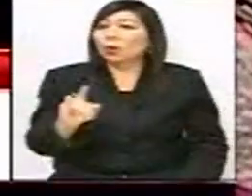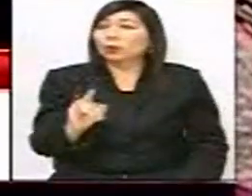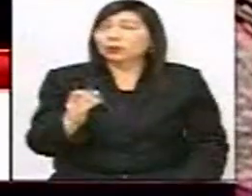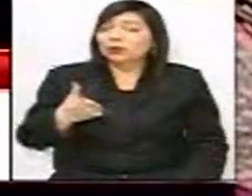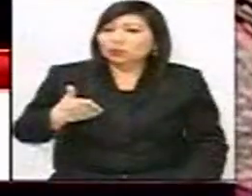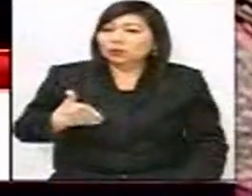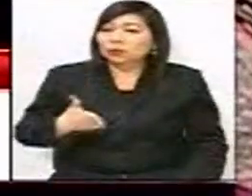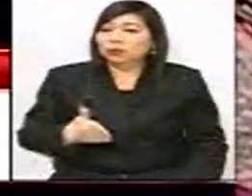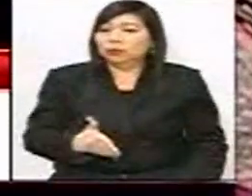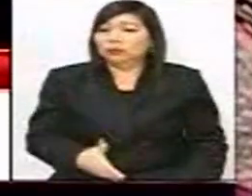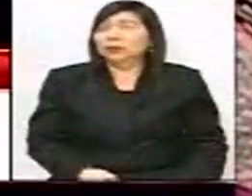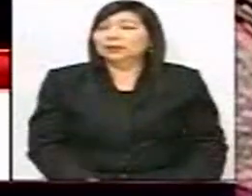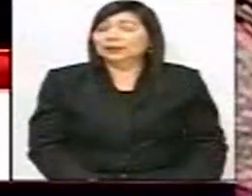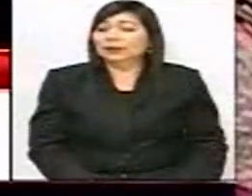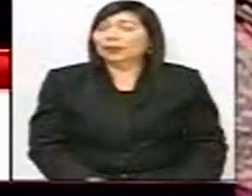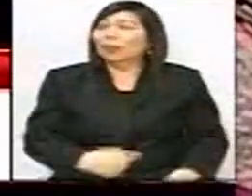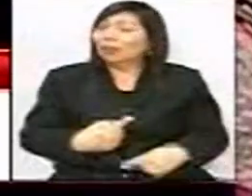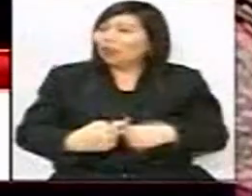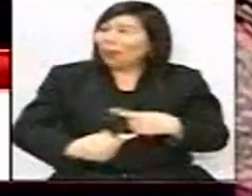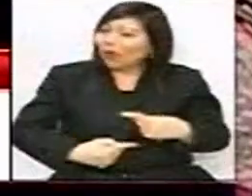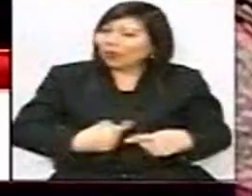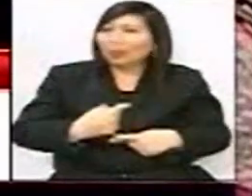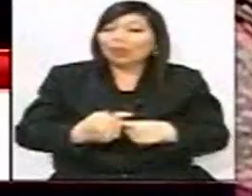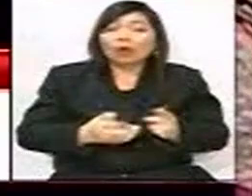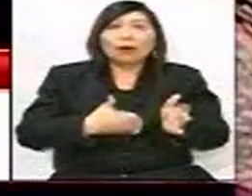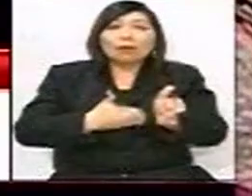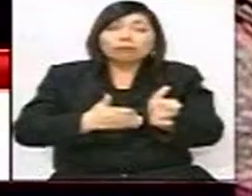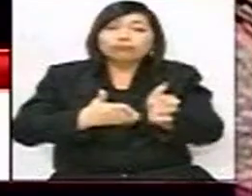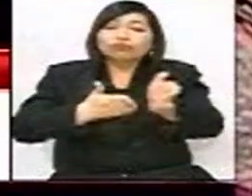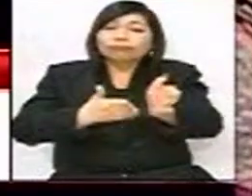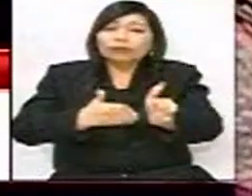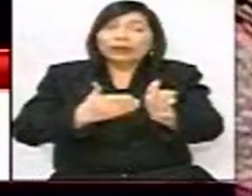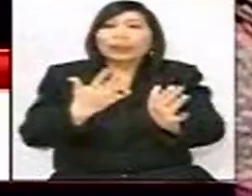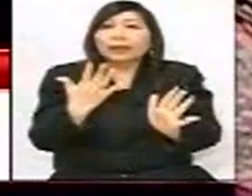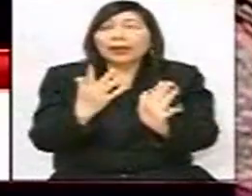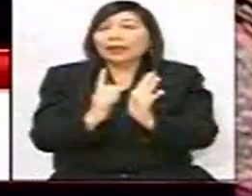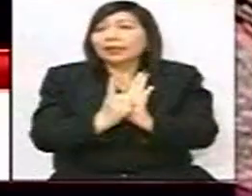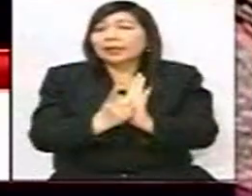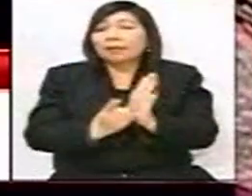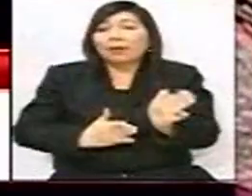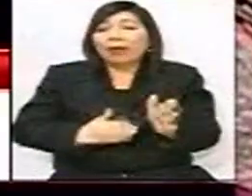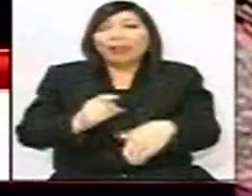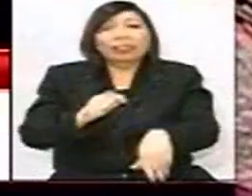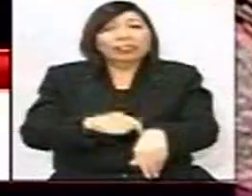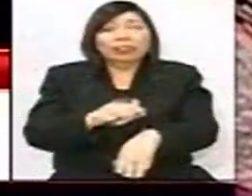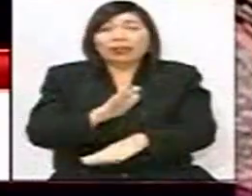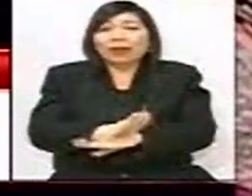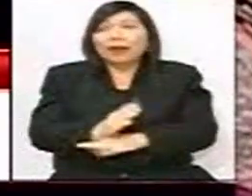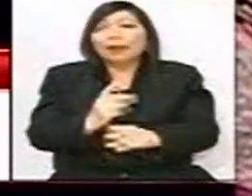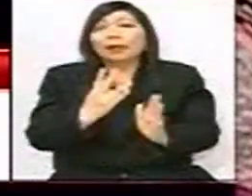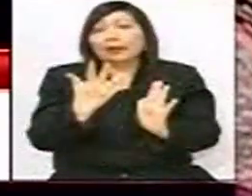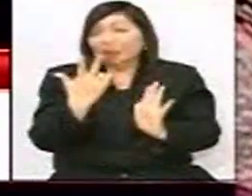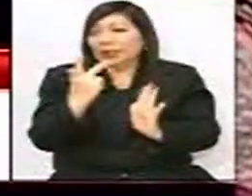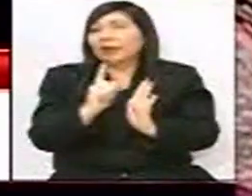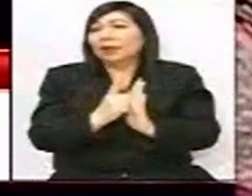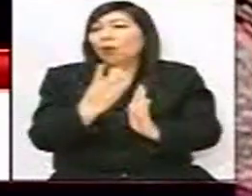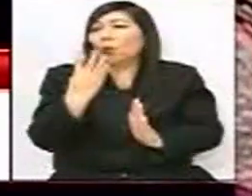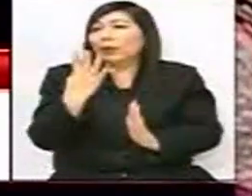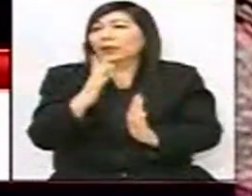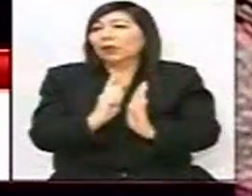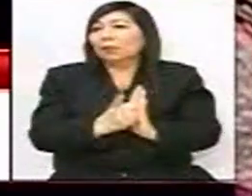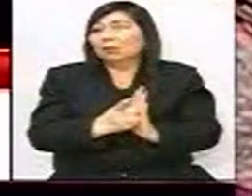ruta, yo soy uno de los que lo uso, todos los días tenemos que hacer cola, 10 a 15 minutos. En las tardes, hasta media hora, hasta